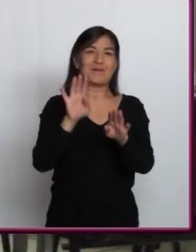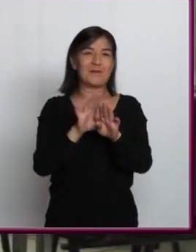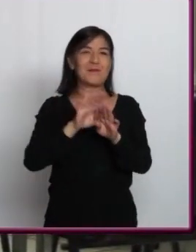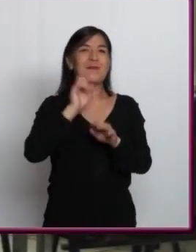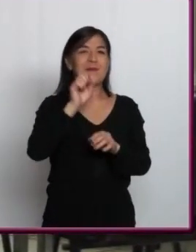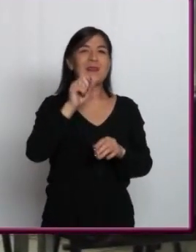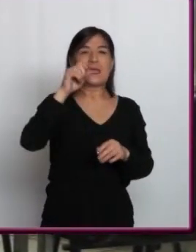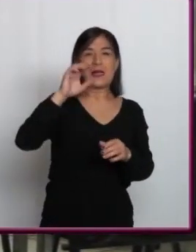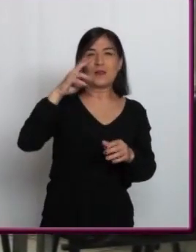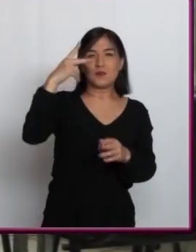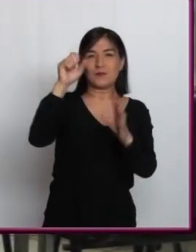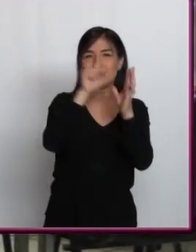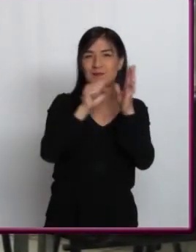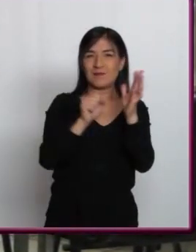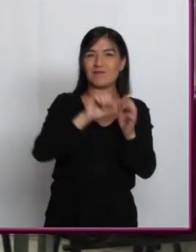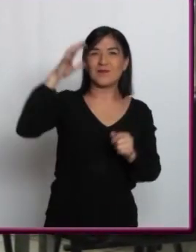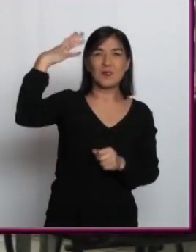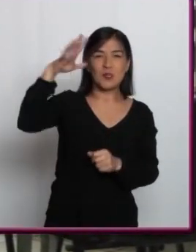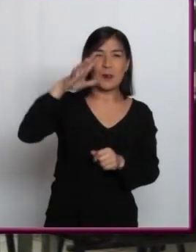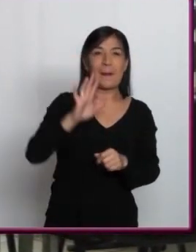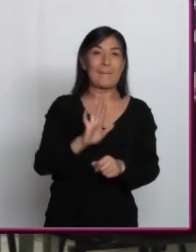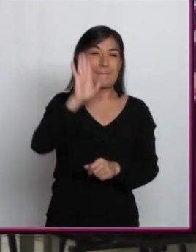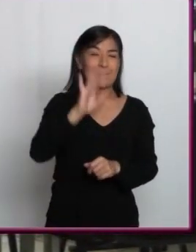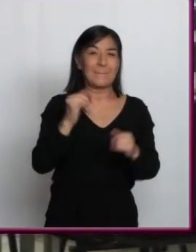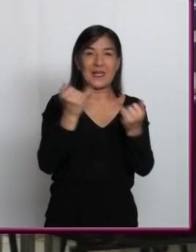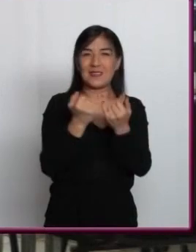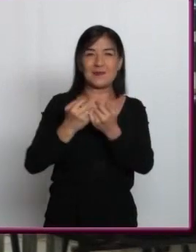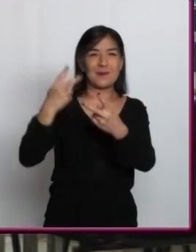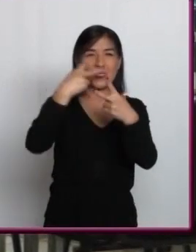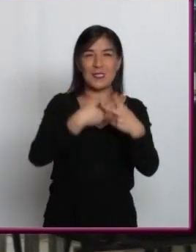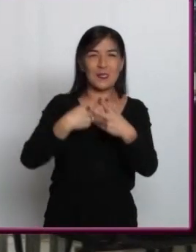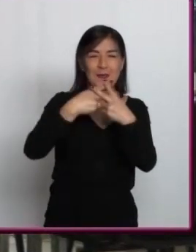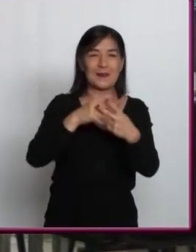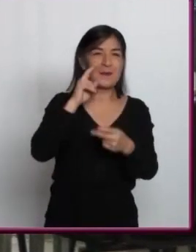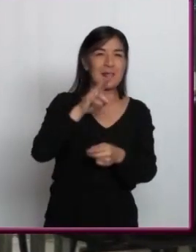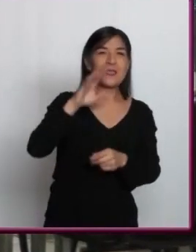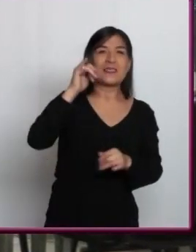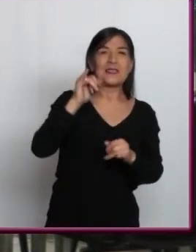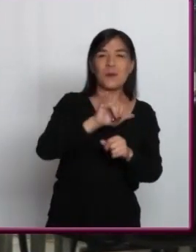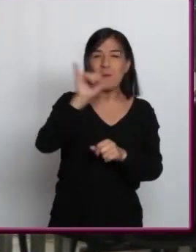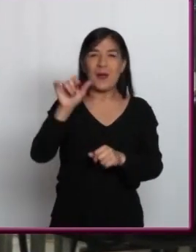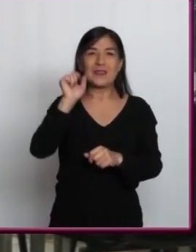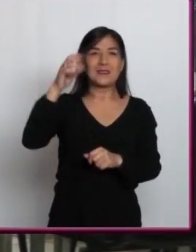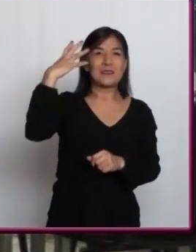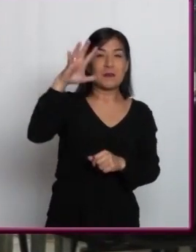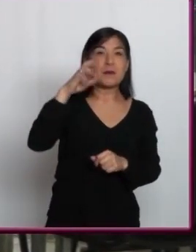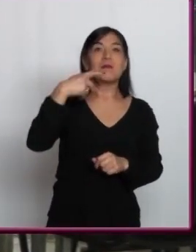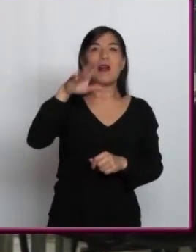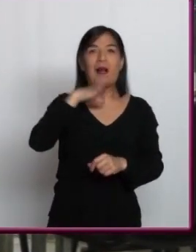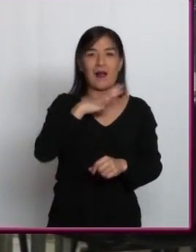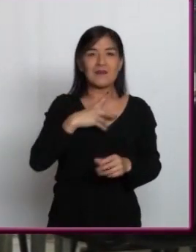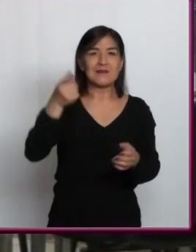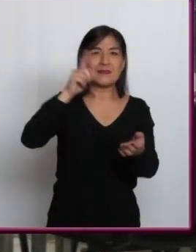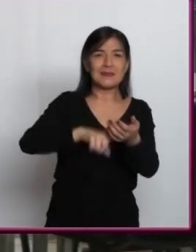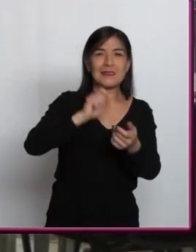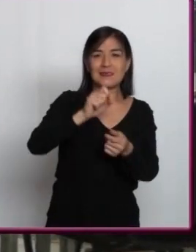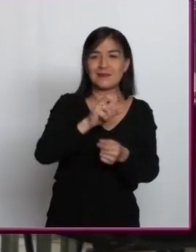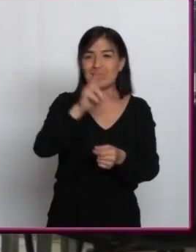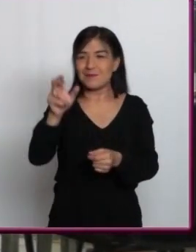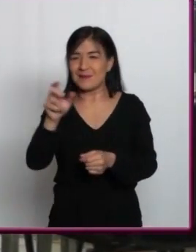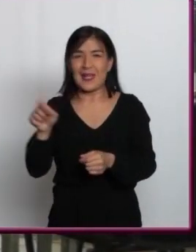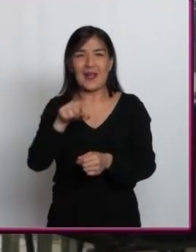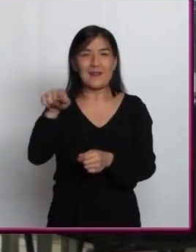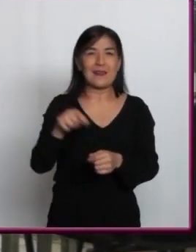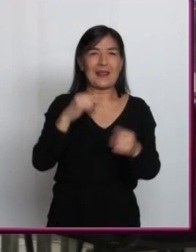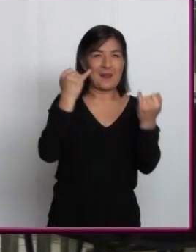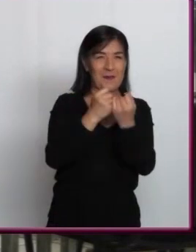sistema solar que tiene una estrella muy parecida a nuestro Sol y también está repletito de planetas. O sea que vendría